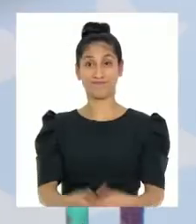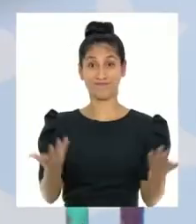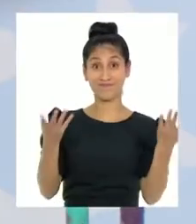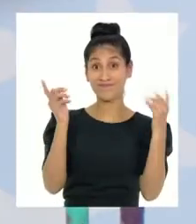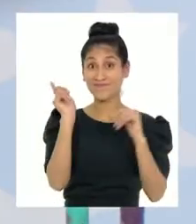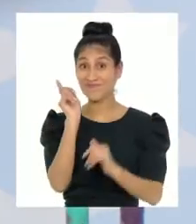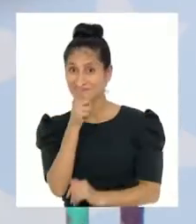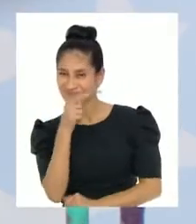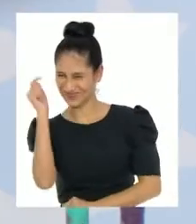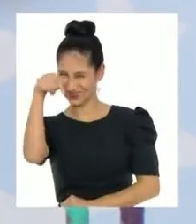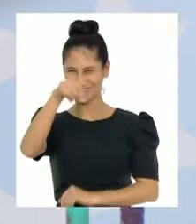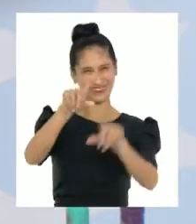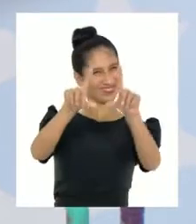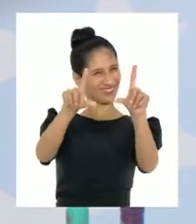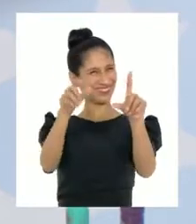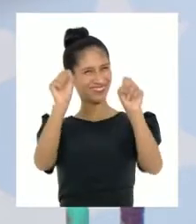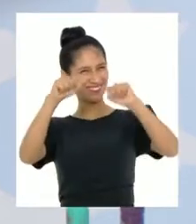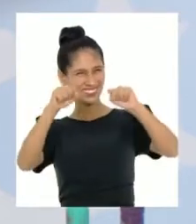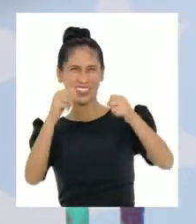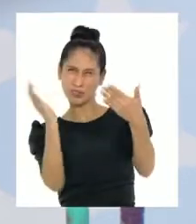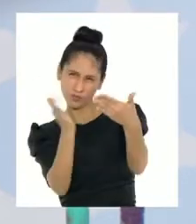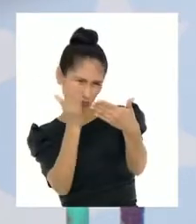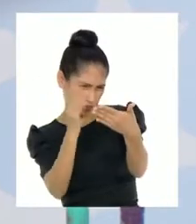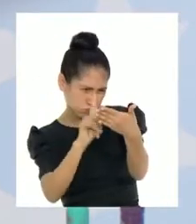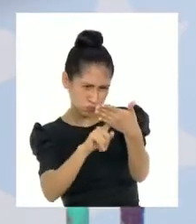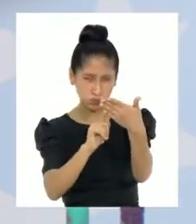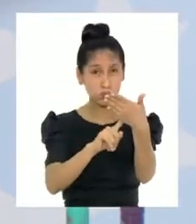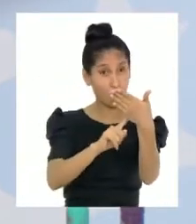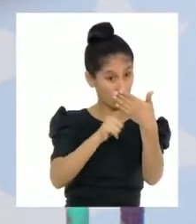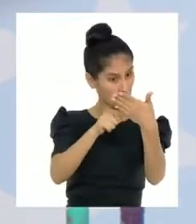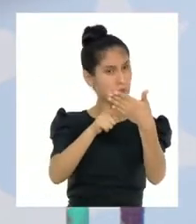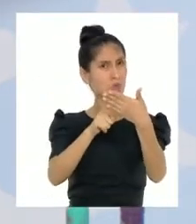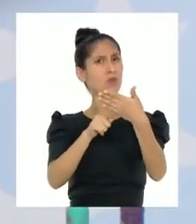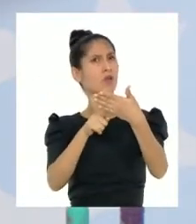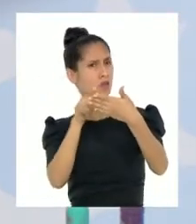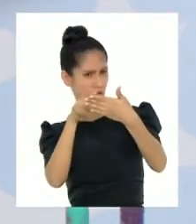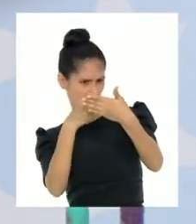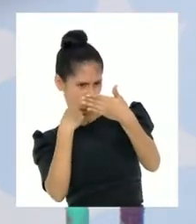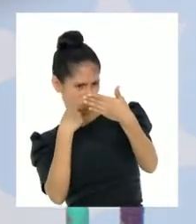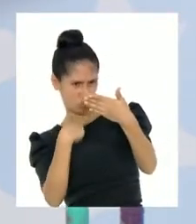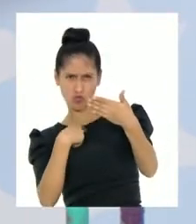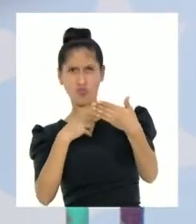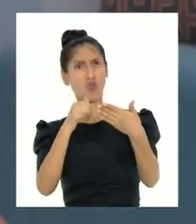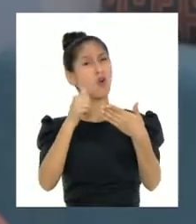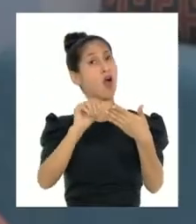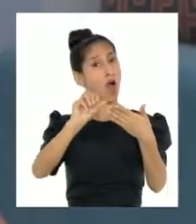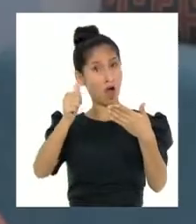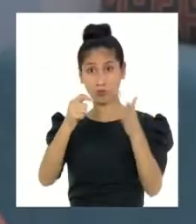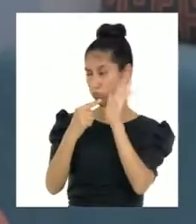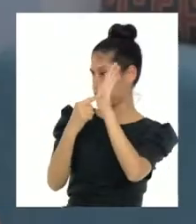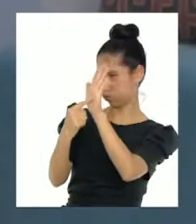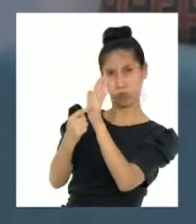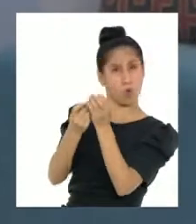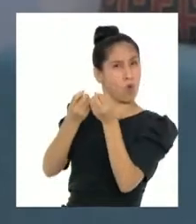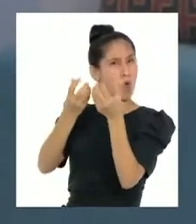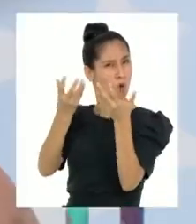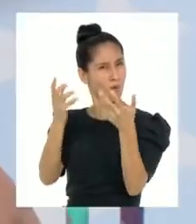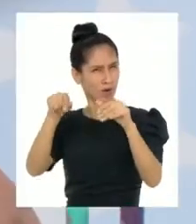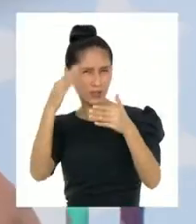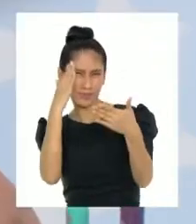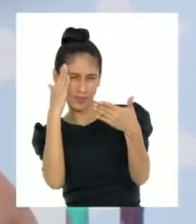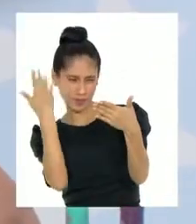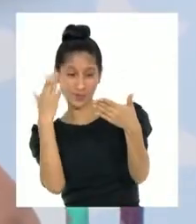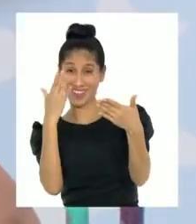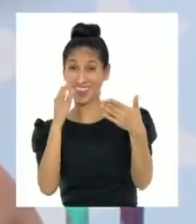¡Ajá! Aquí está. Acabo de encontrar los verdaderos consejos para argumentar adecuadamente. Ahora que ya sabemos